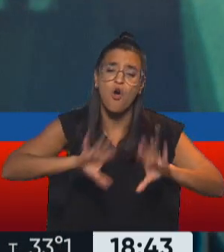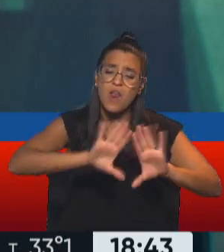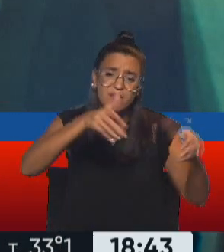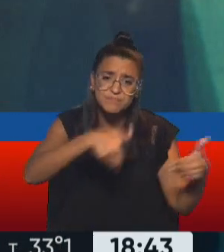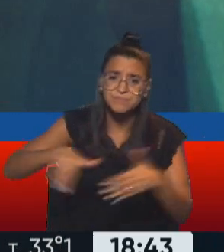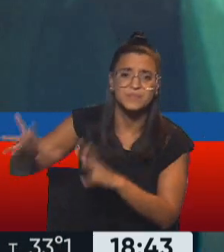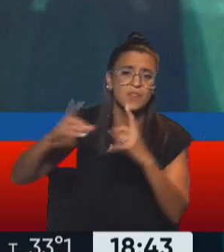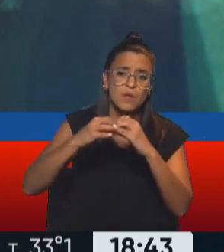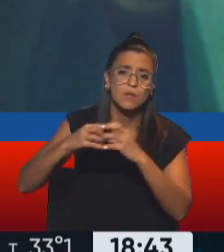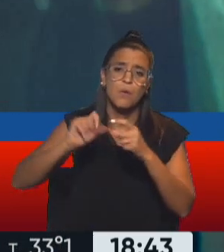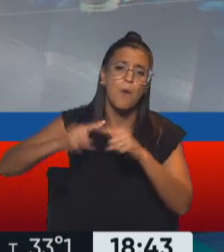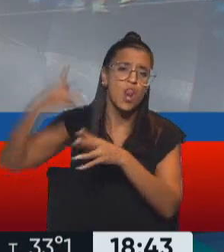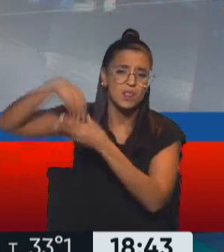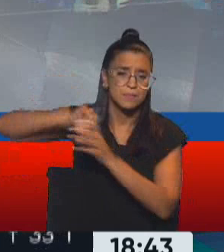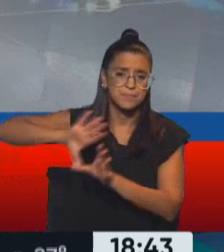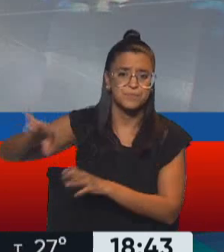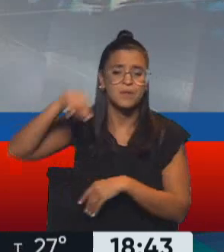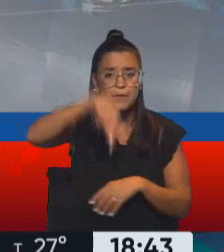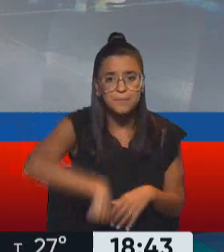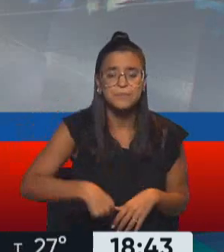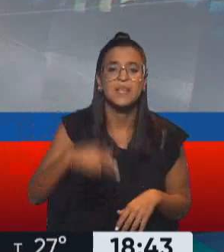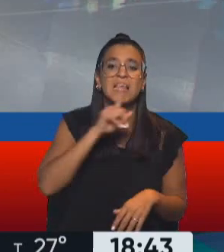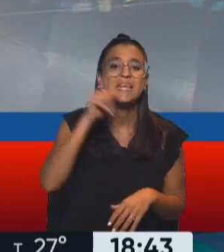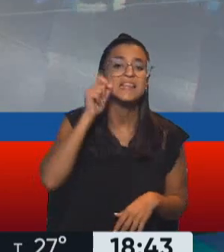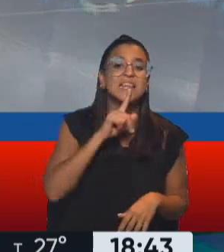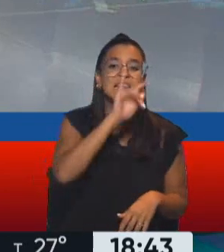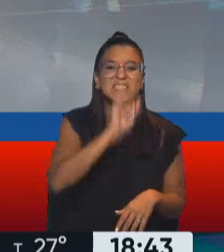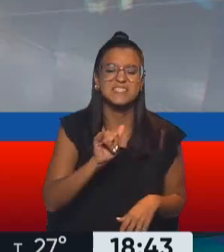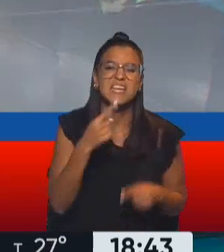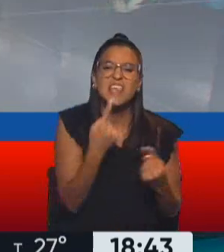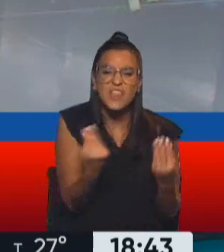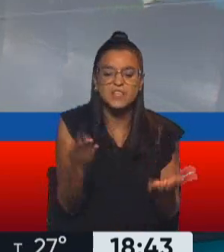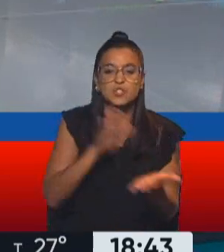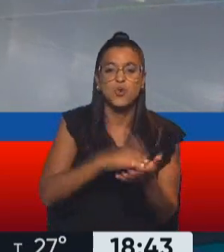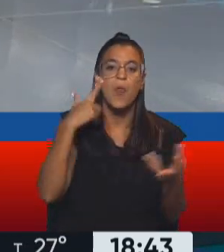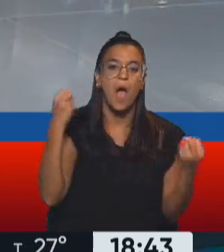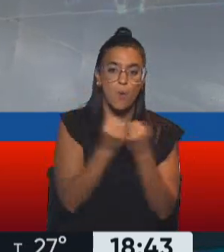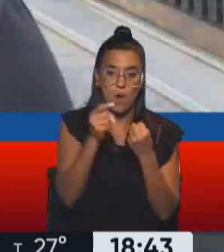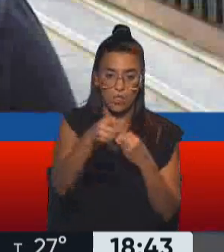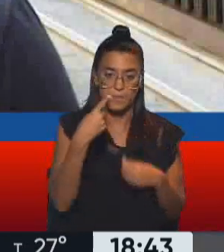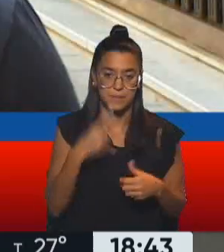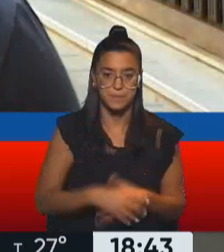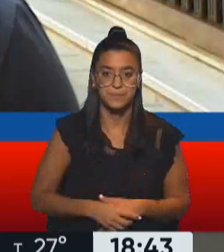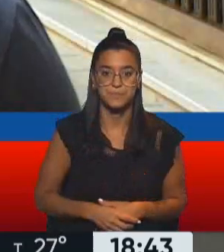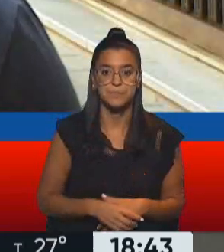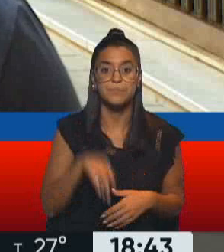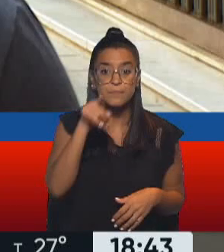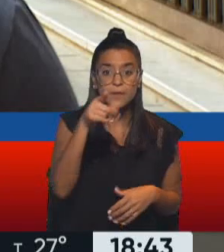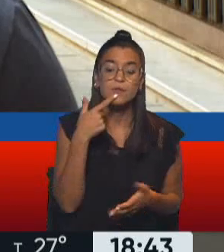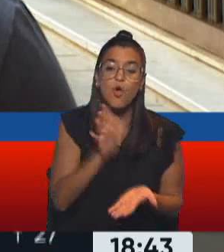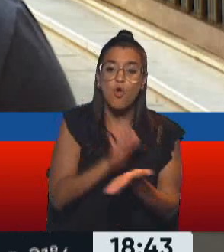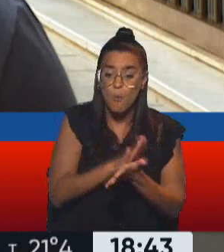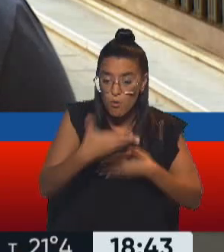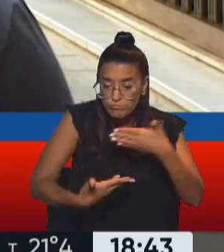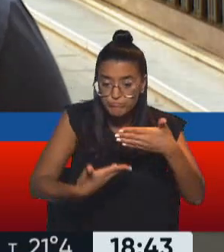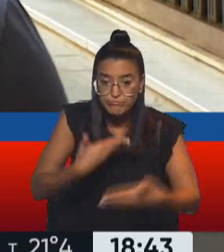las discusiones partidarias afuera. Te propongo que escuchemos a Martín Tetaz, a Dale. ver qué dice al respecto de este acuerdo que llegó a la Argentina. Es una hoja de